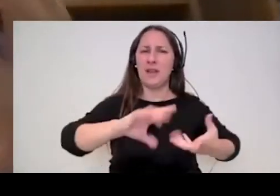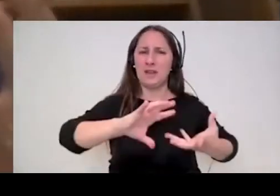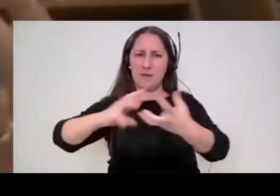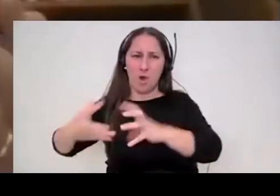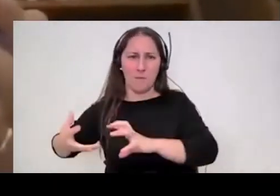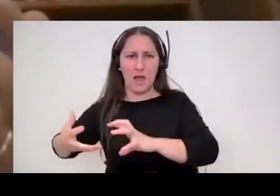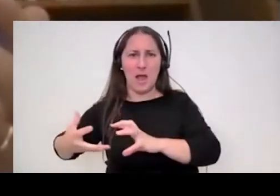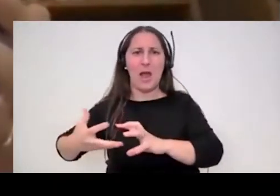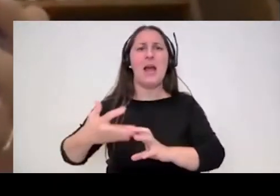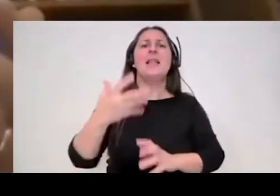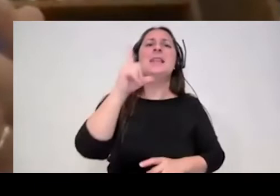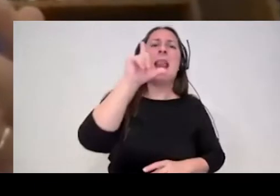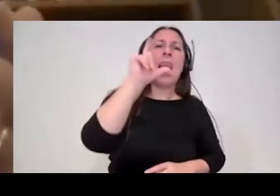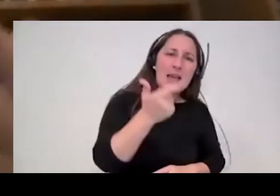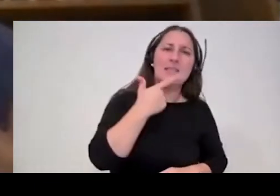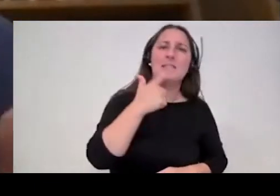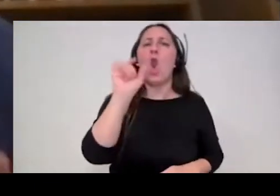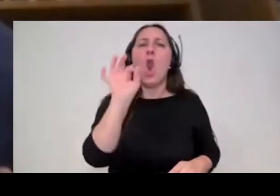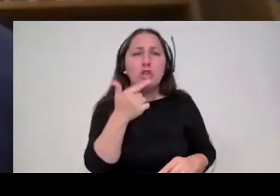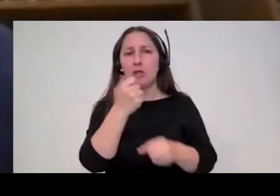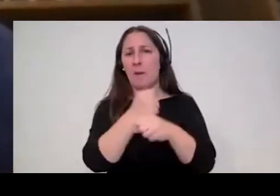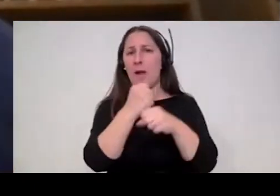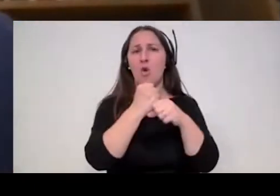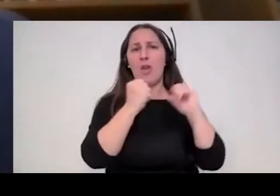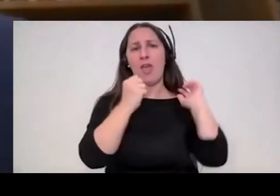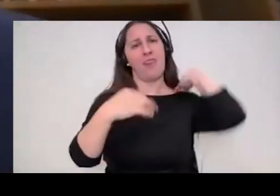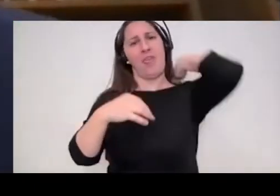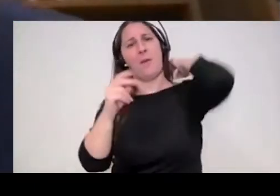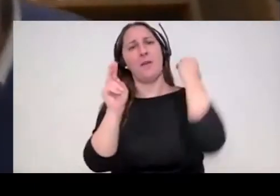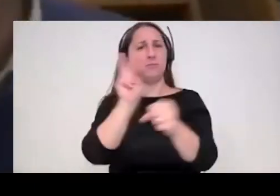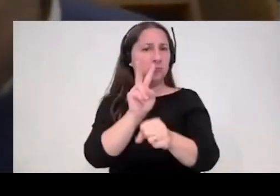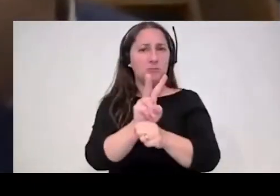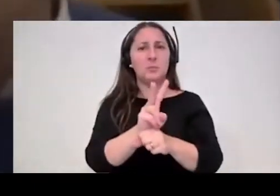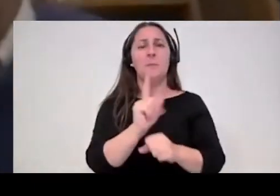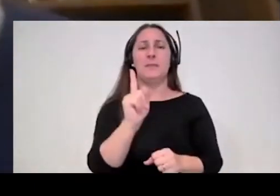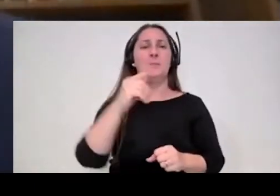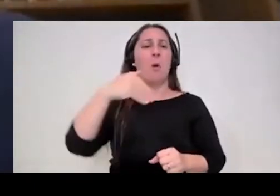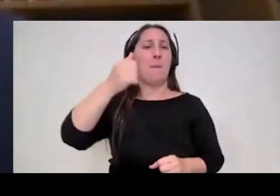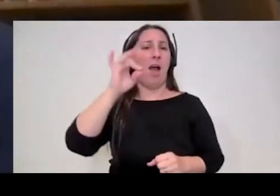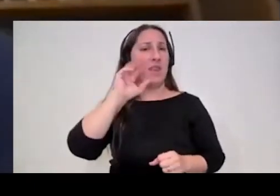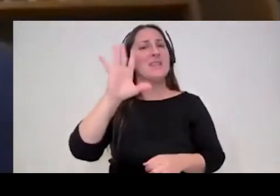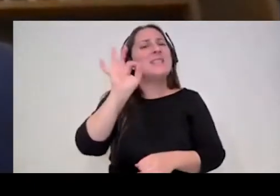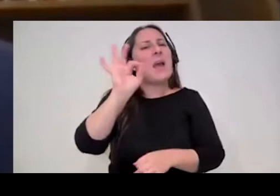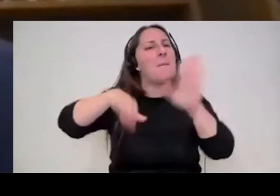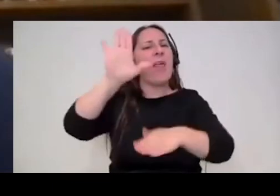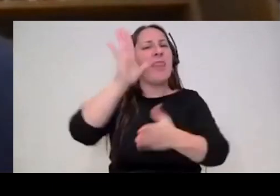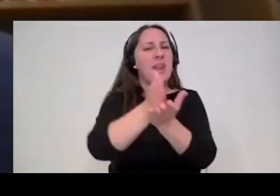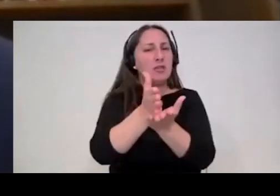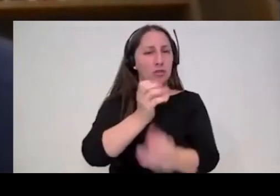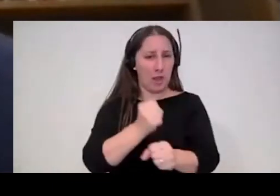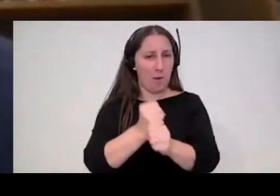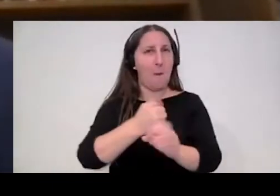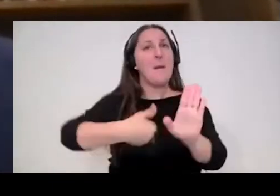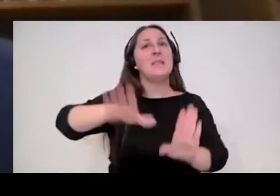a las y los trabajadores individualmente, y como nos enseñó Fernández Madrid, que sabe un poquito más de derecho del trabajo que yo y